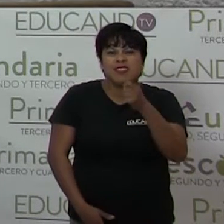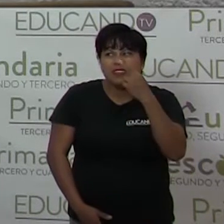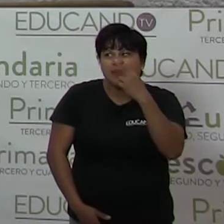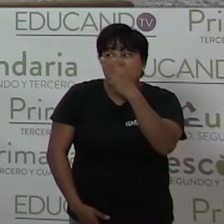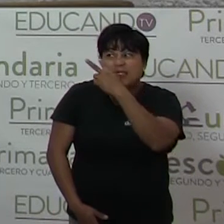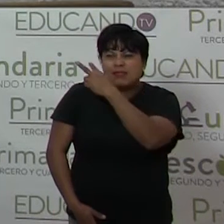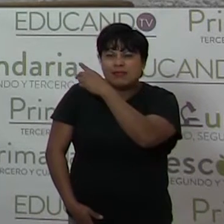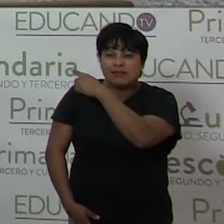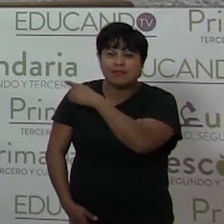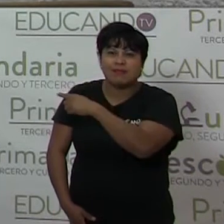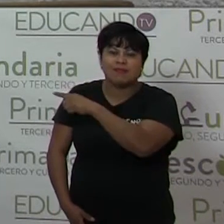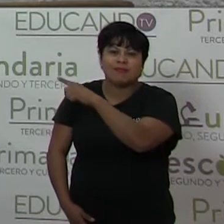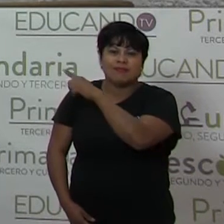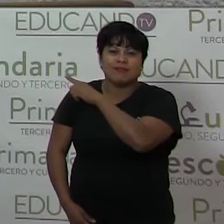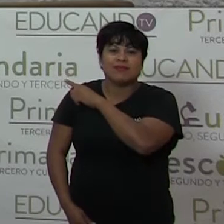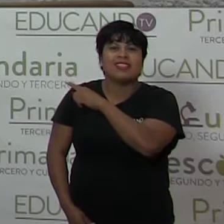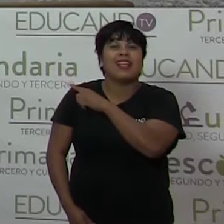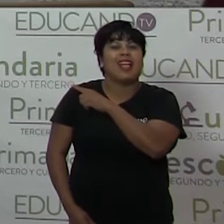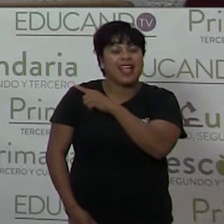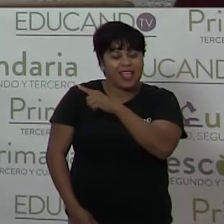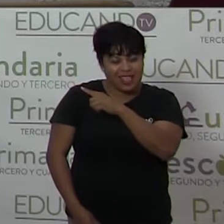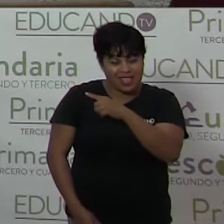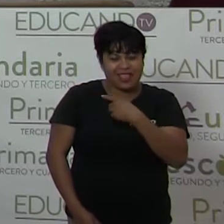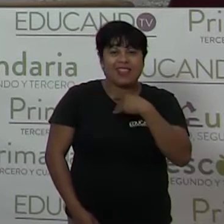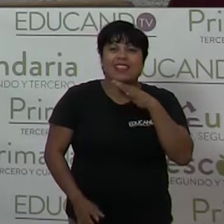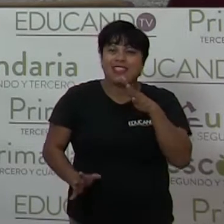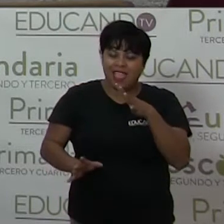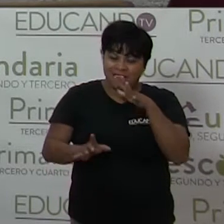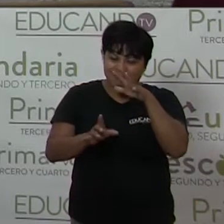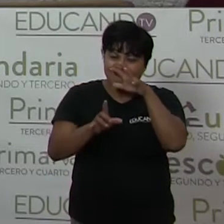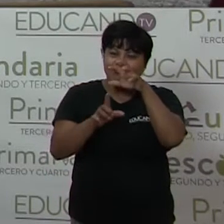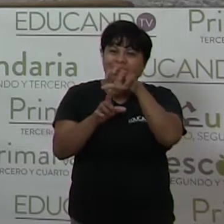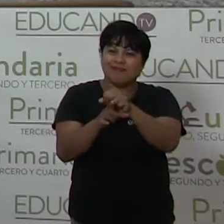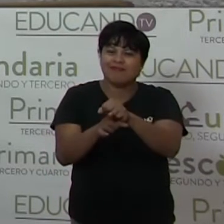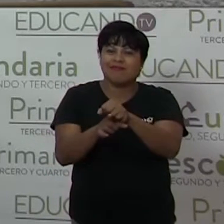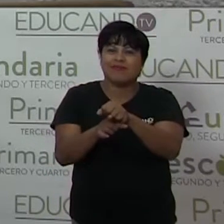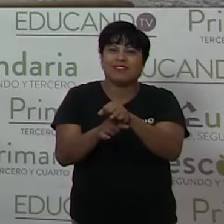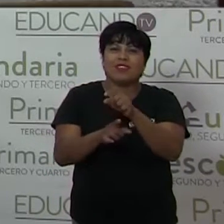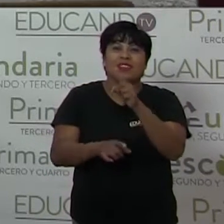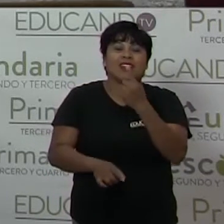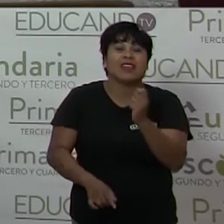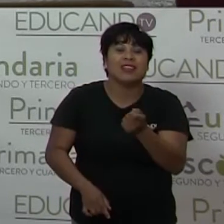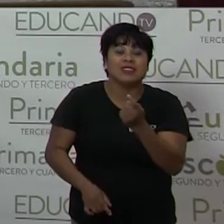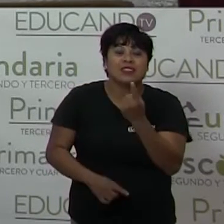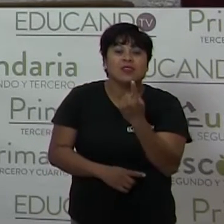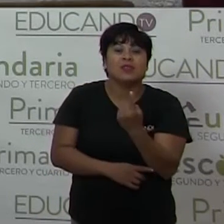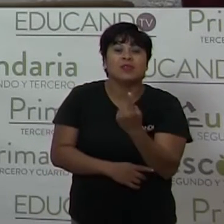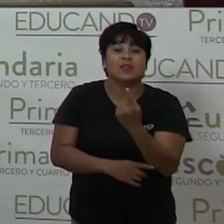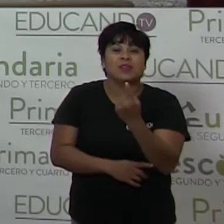que vemos aquí yo ya sé que tenemos ahí unos